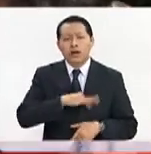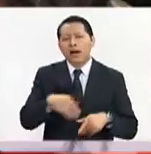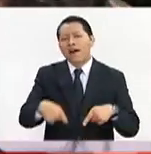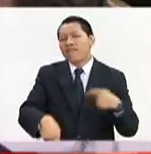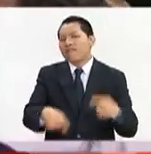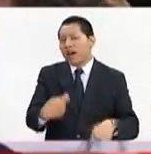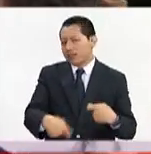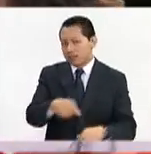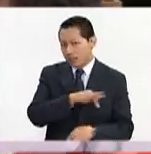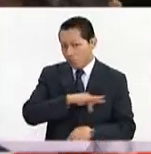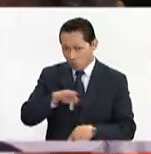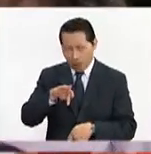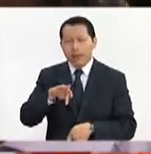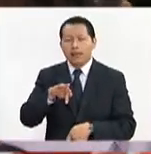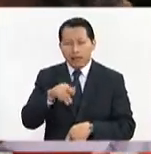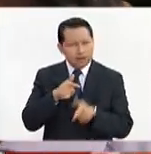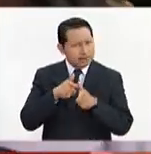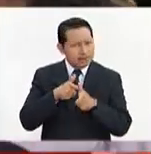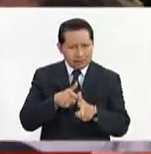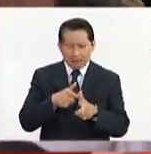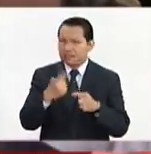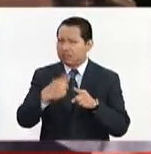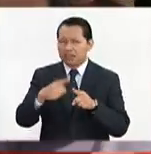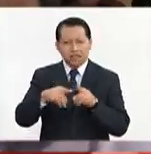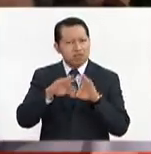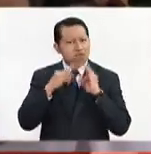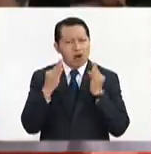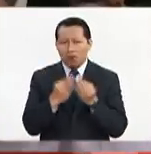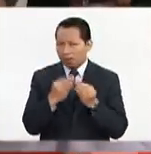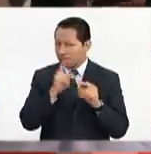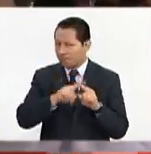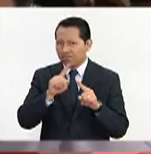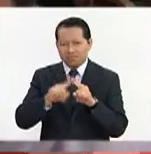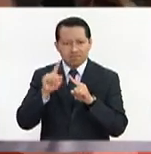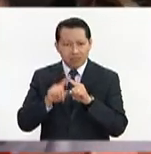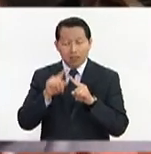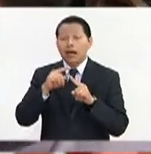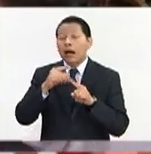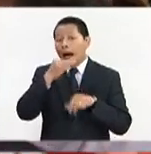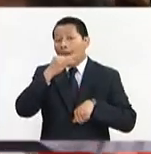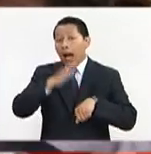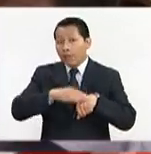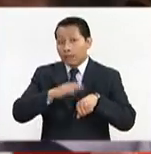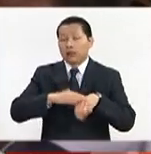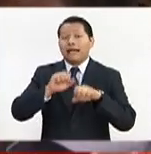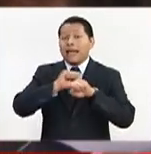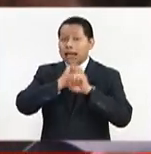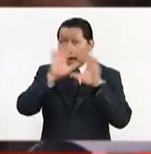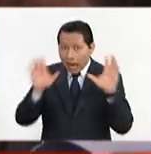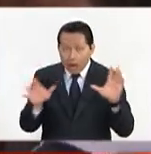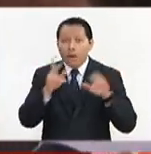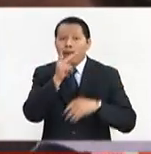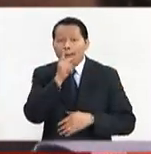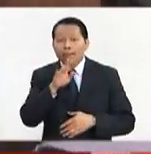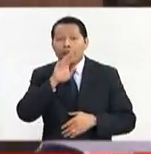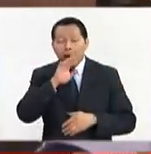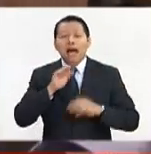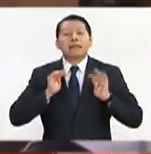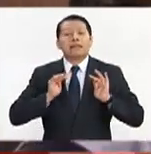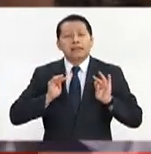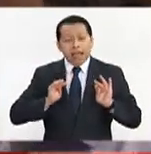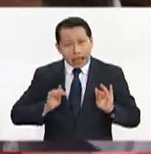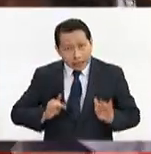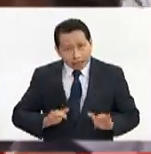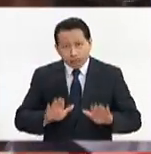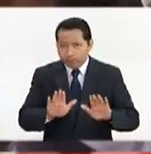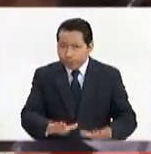suficiente para irlas recuperando de distintas maneras. Entonces, lo que quiero ser muy claro para que las mamás y los papás estén tranquilos es que el ciclo